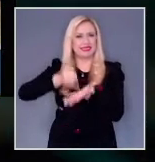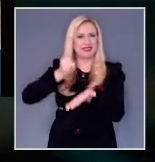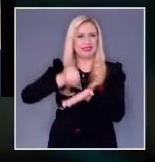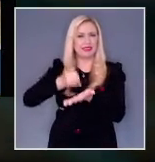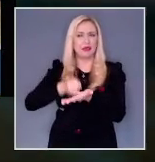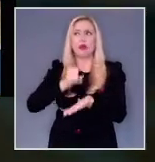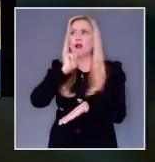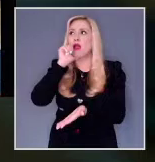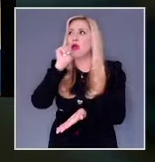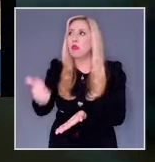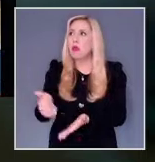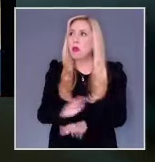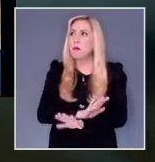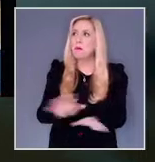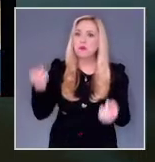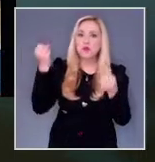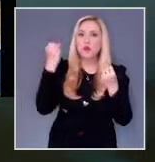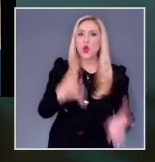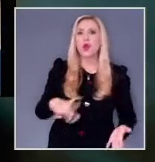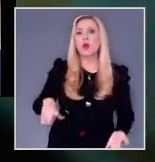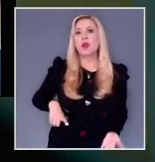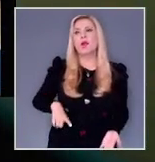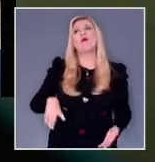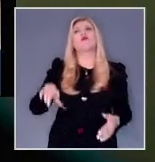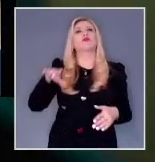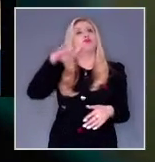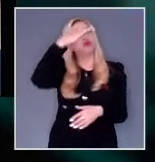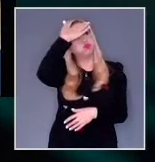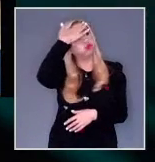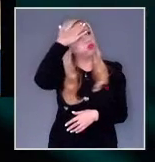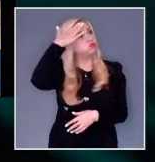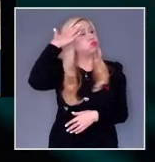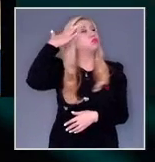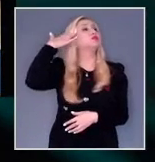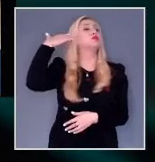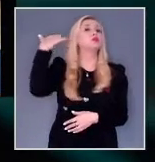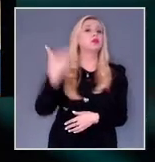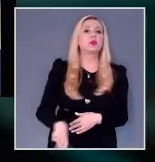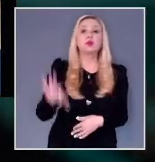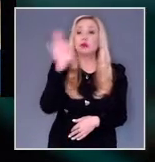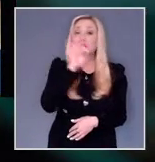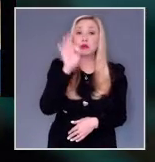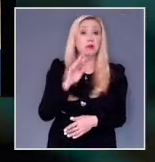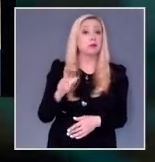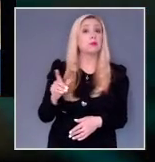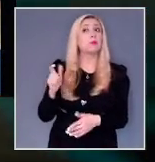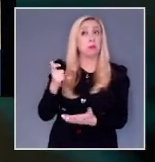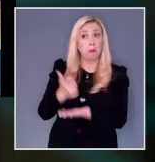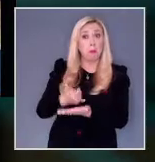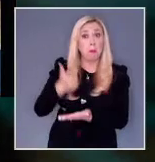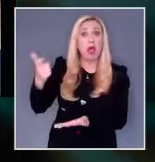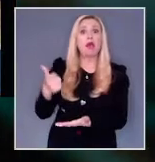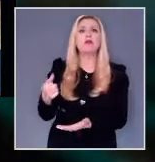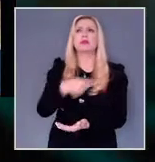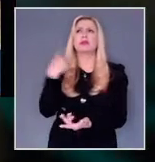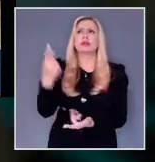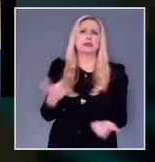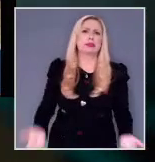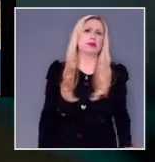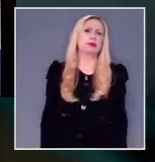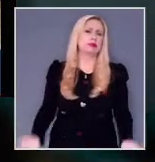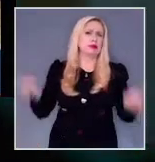totalmente de acuerdo con la estimación de la secretaría de hacienda en que la inflación en derrotar la regla de 7 estaría arriba